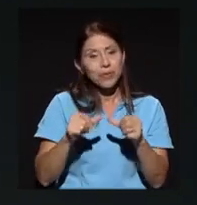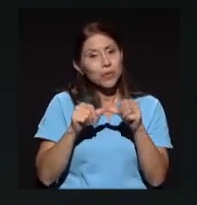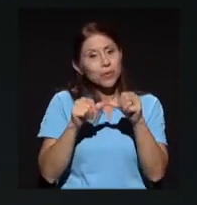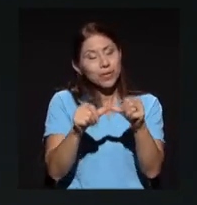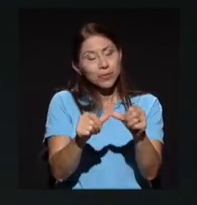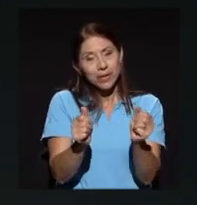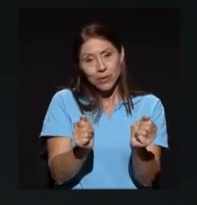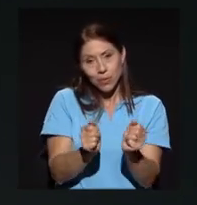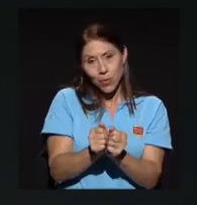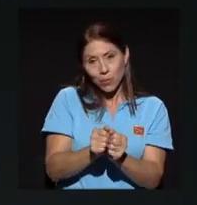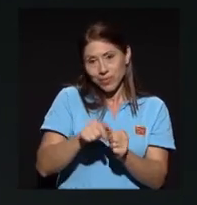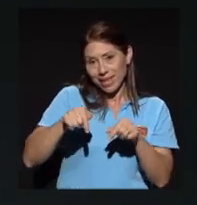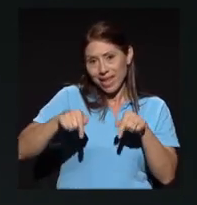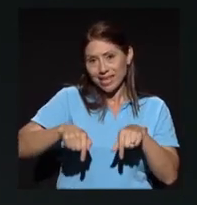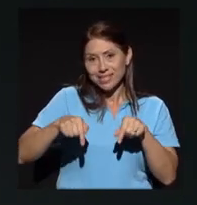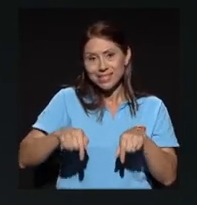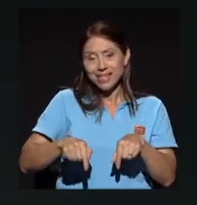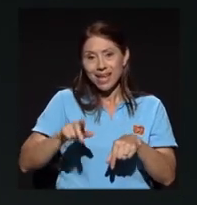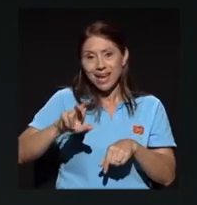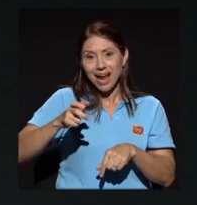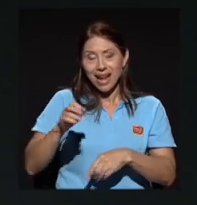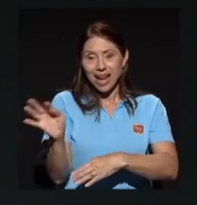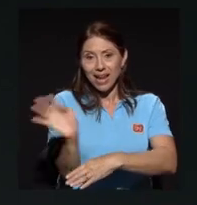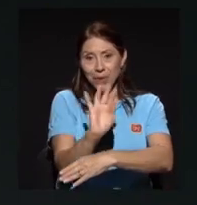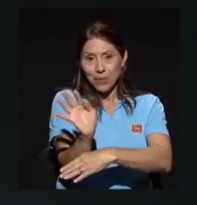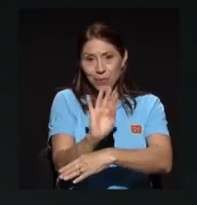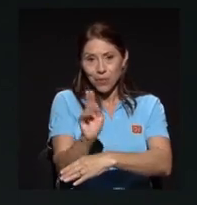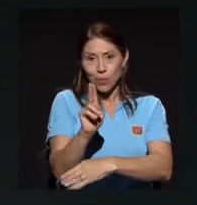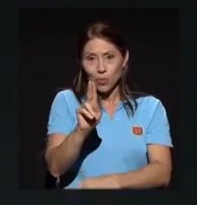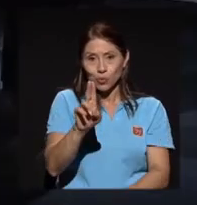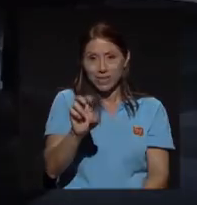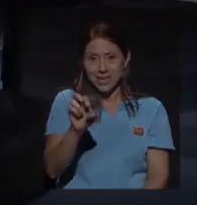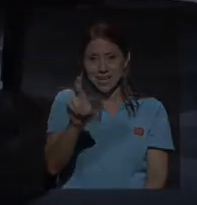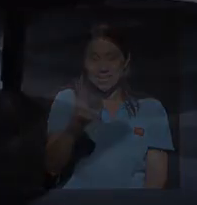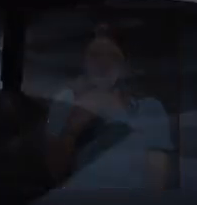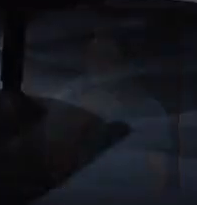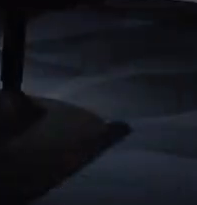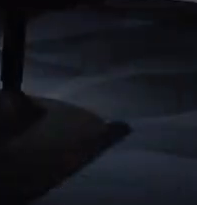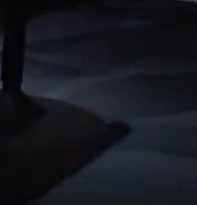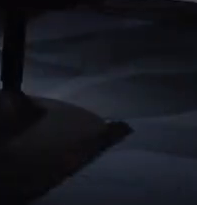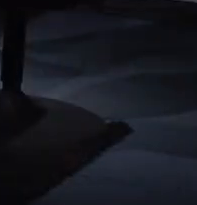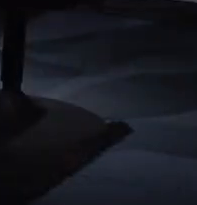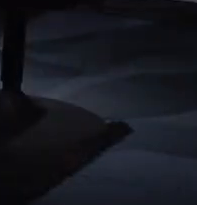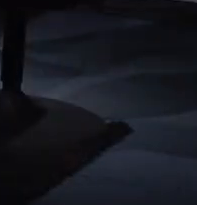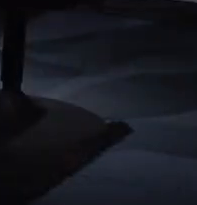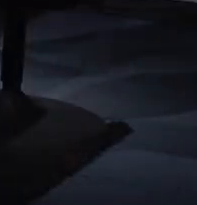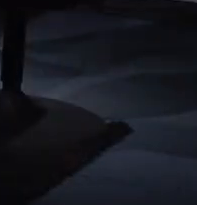con este canal UCR. Muchas